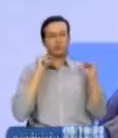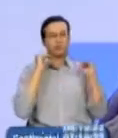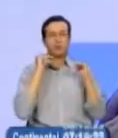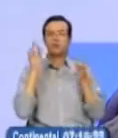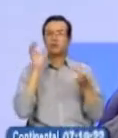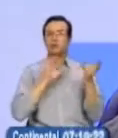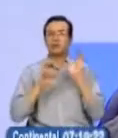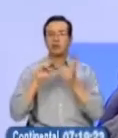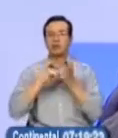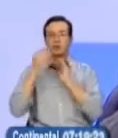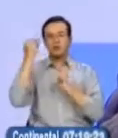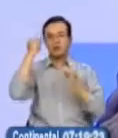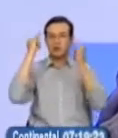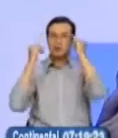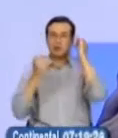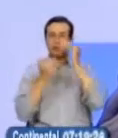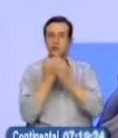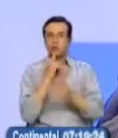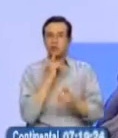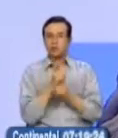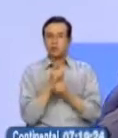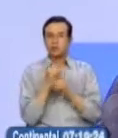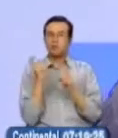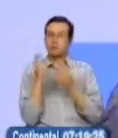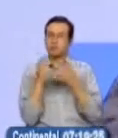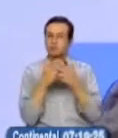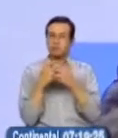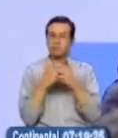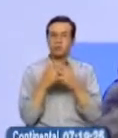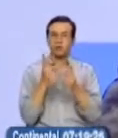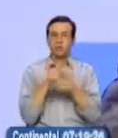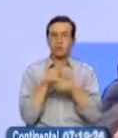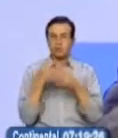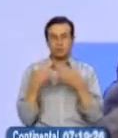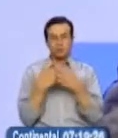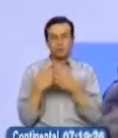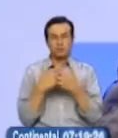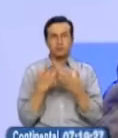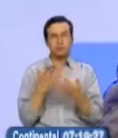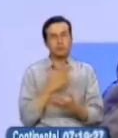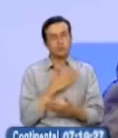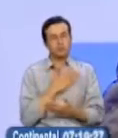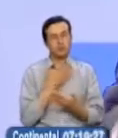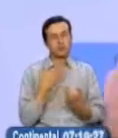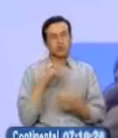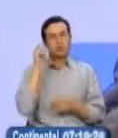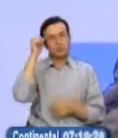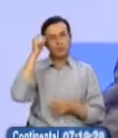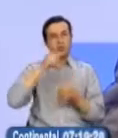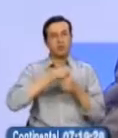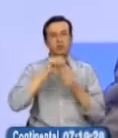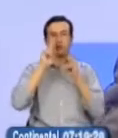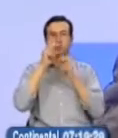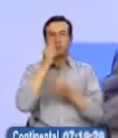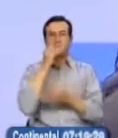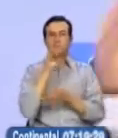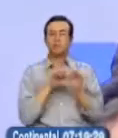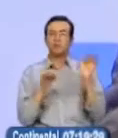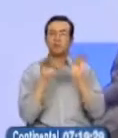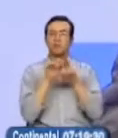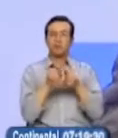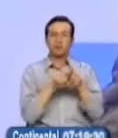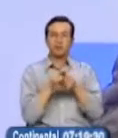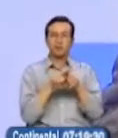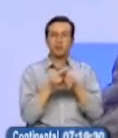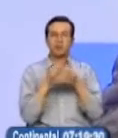ciencia, tecnología e innovación, que a su vez tiene que estar articulado con el sistema productivo. Yo te recuerdo un tema fundamental de un concurso